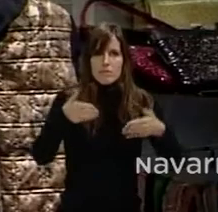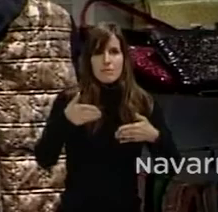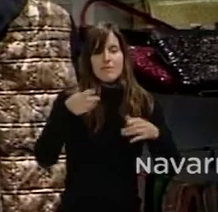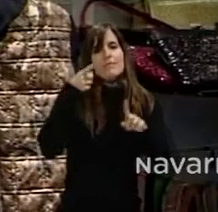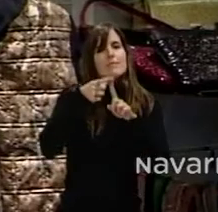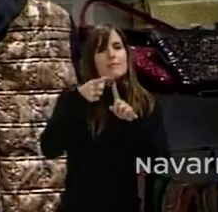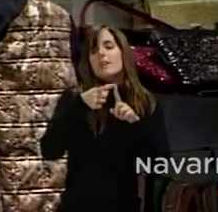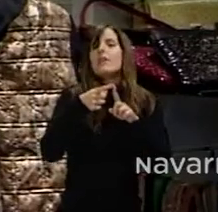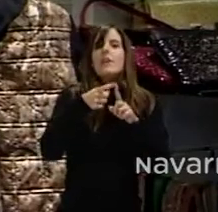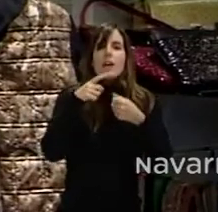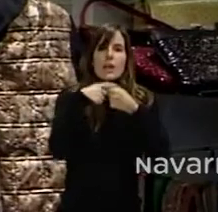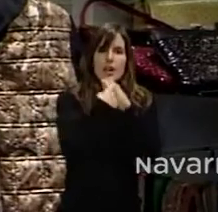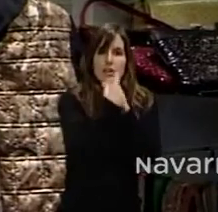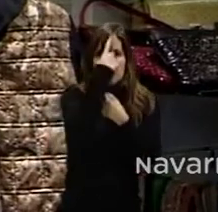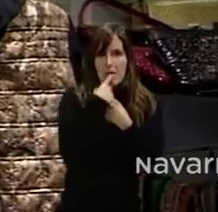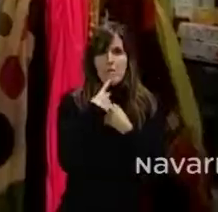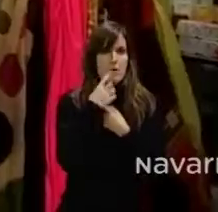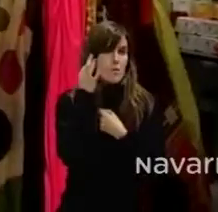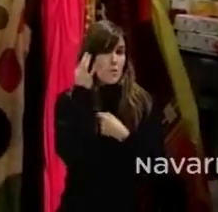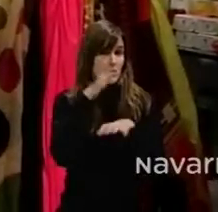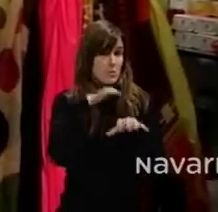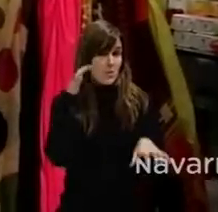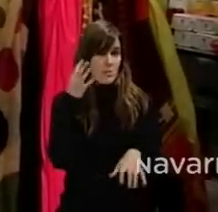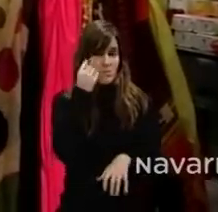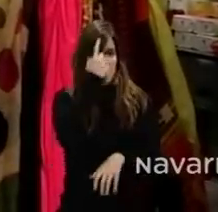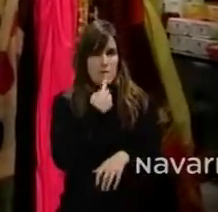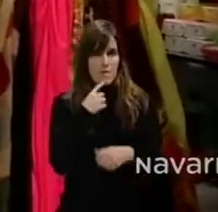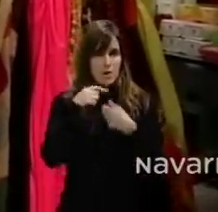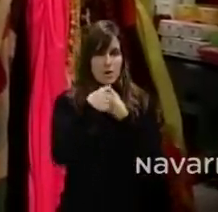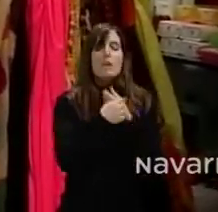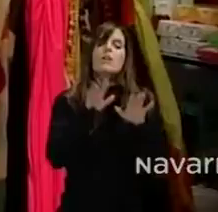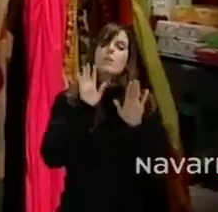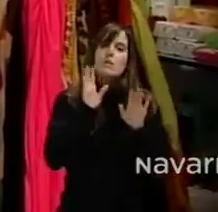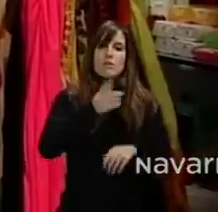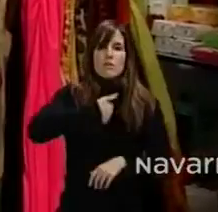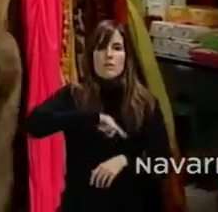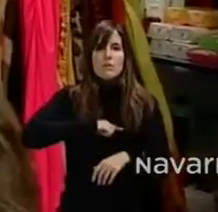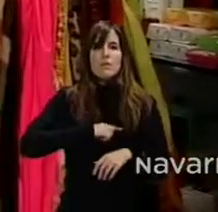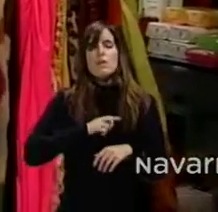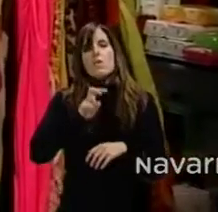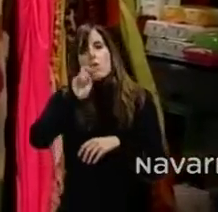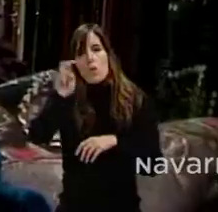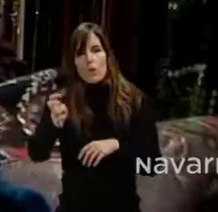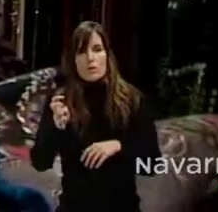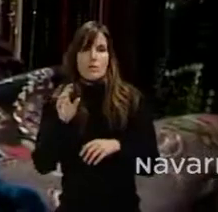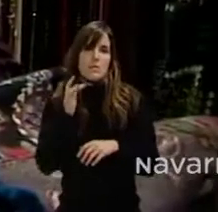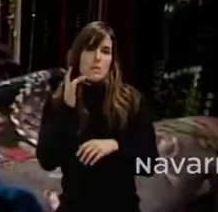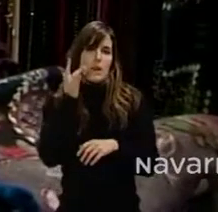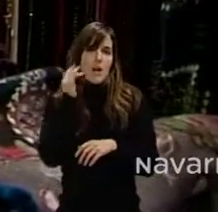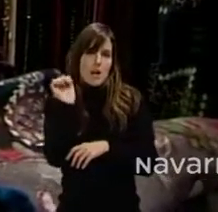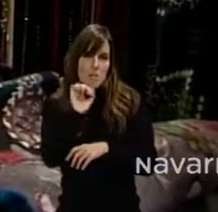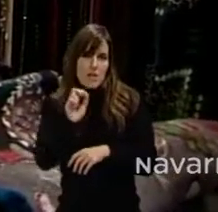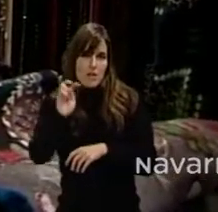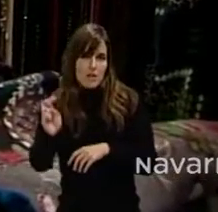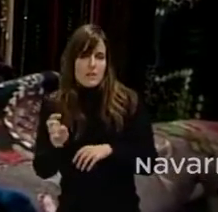al público femenino, aunque también seguimos manteniendo droguería, pero ahora nos hemos